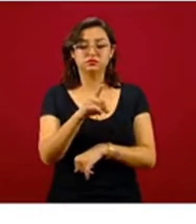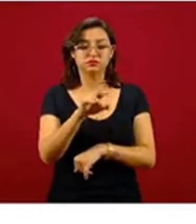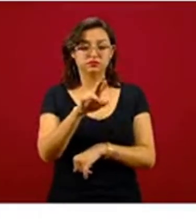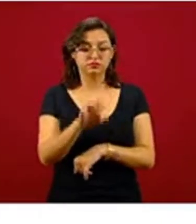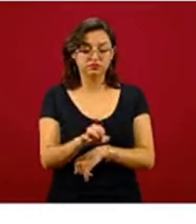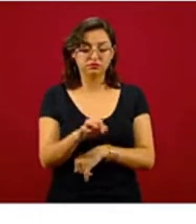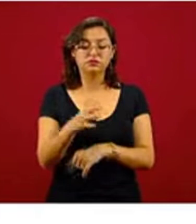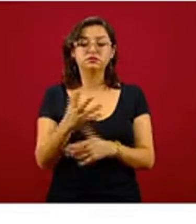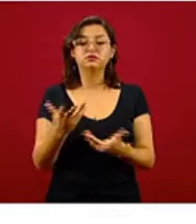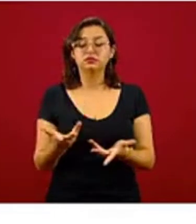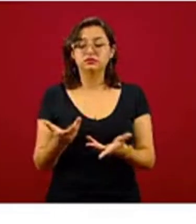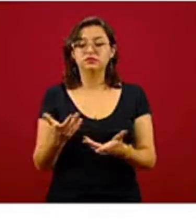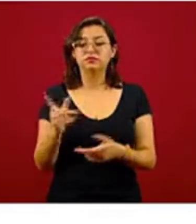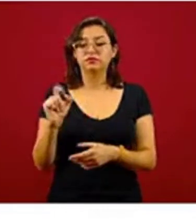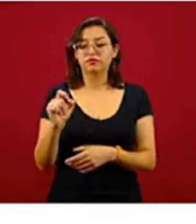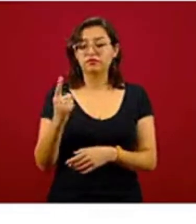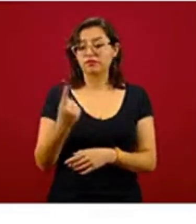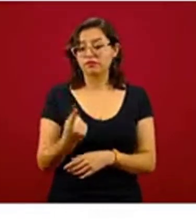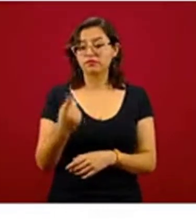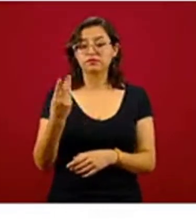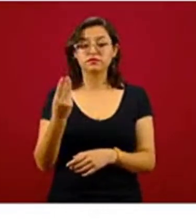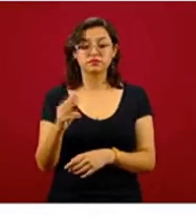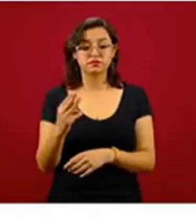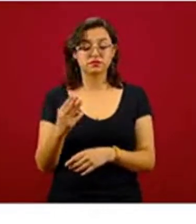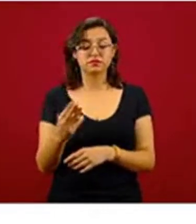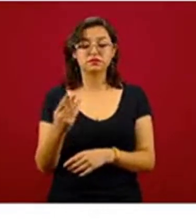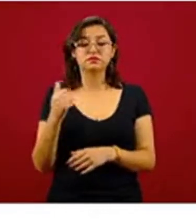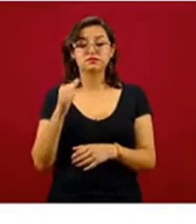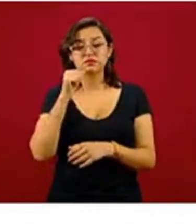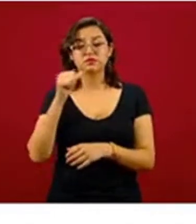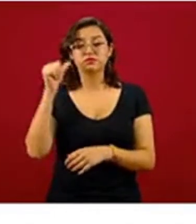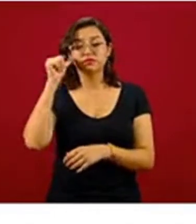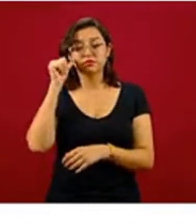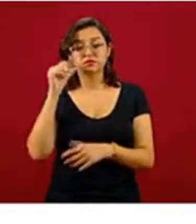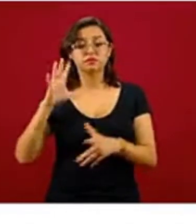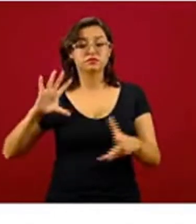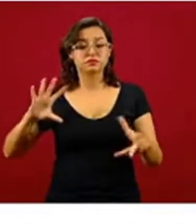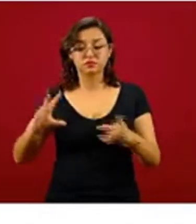corte del 21 de mayo, del día de ayer, reportaron